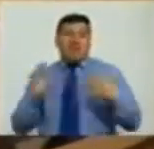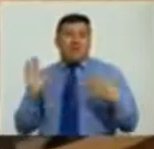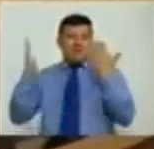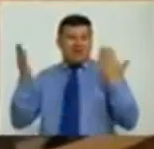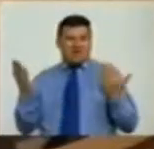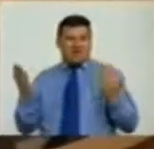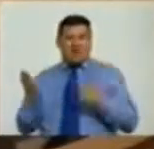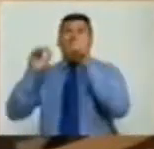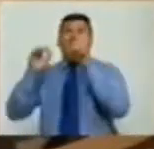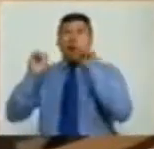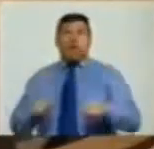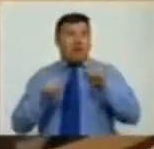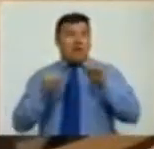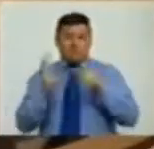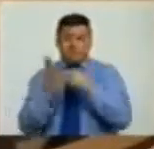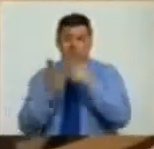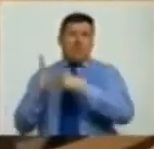no